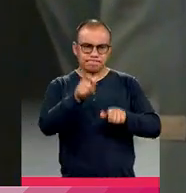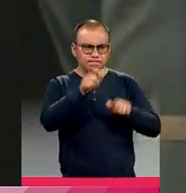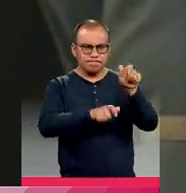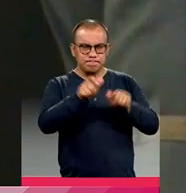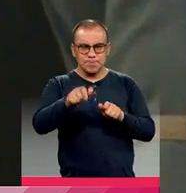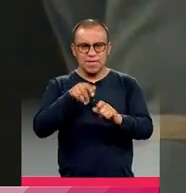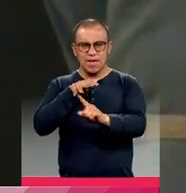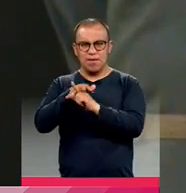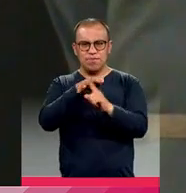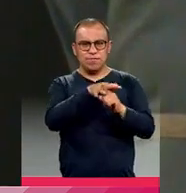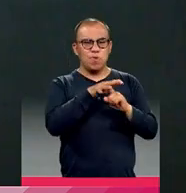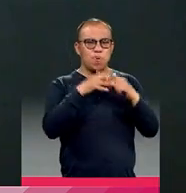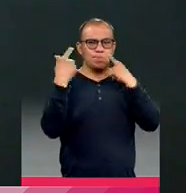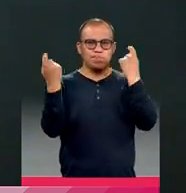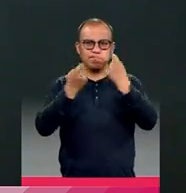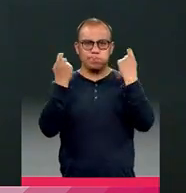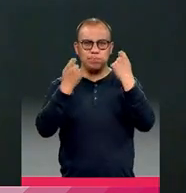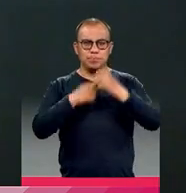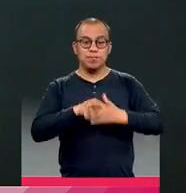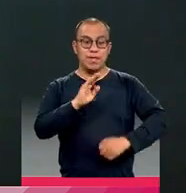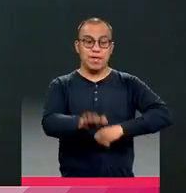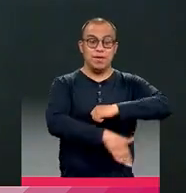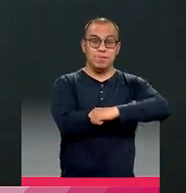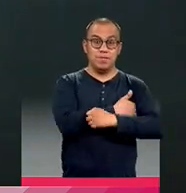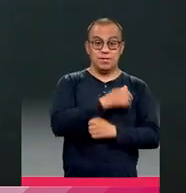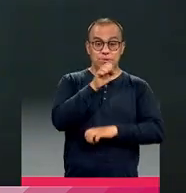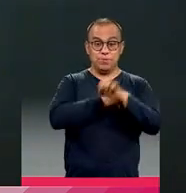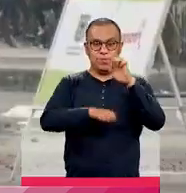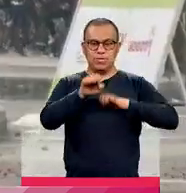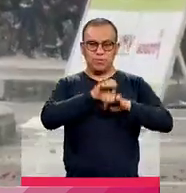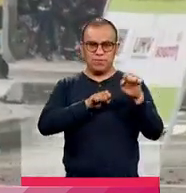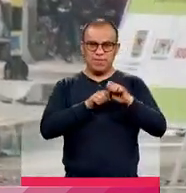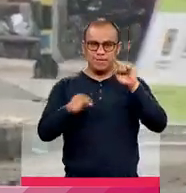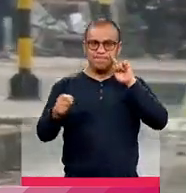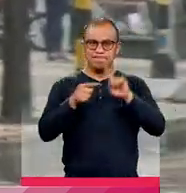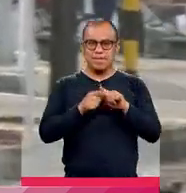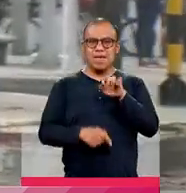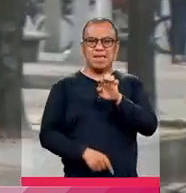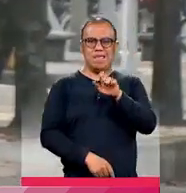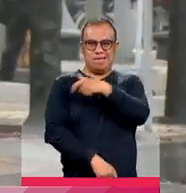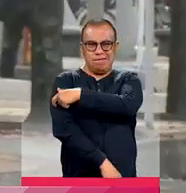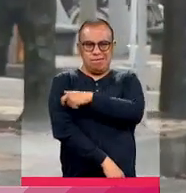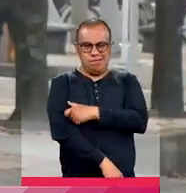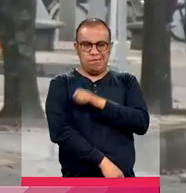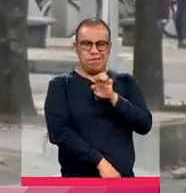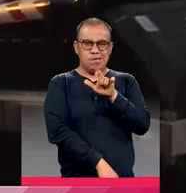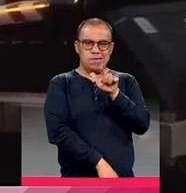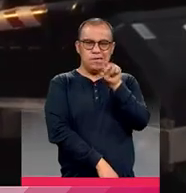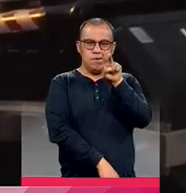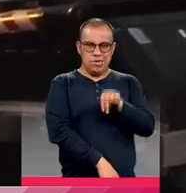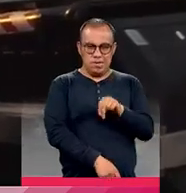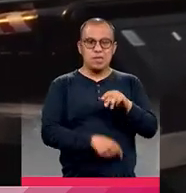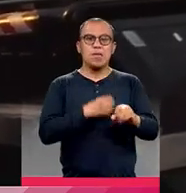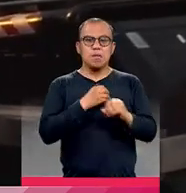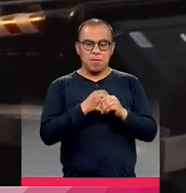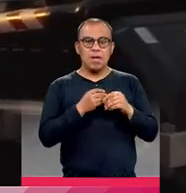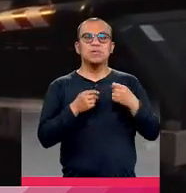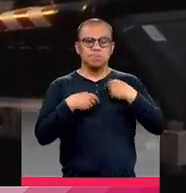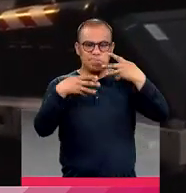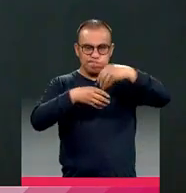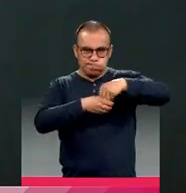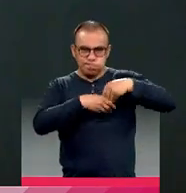determinadores o los promotores. El ministro de Defensa insistió en que existen intenciones del ELN y los grupos residuales de infiltrar las